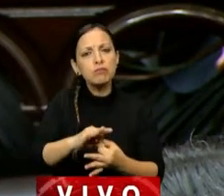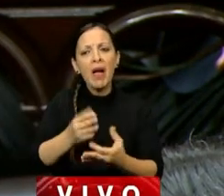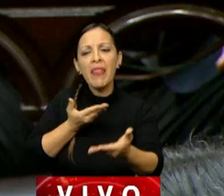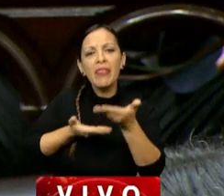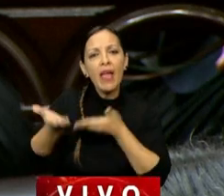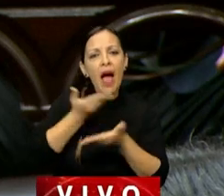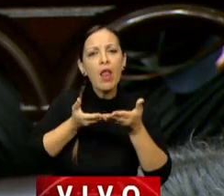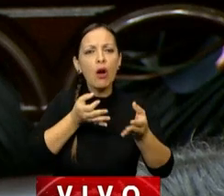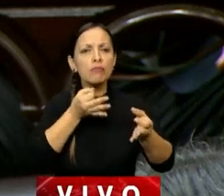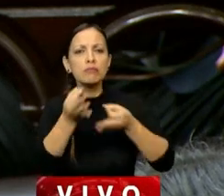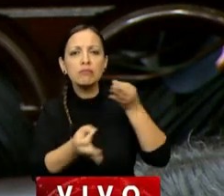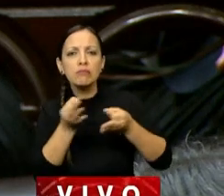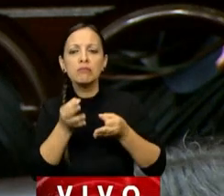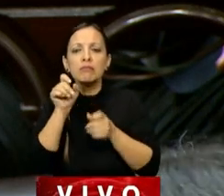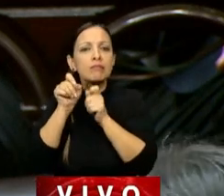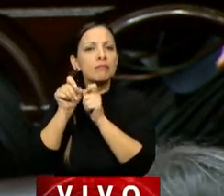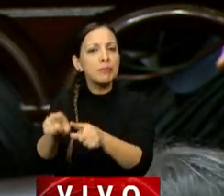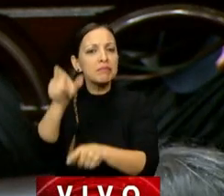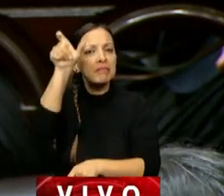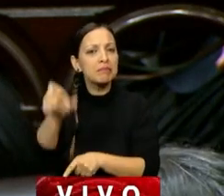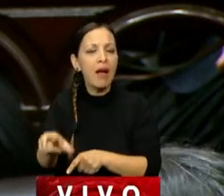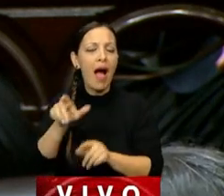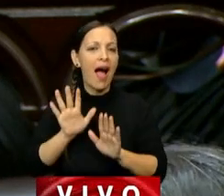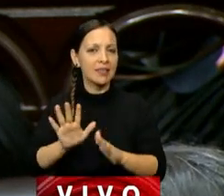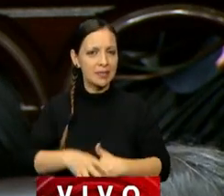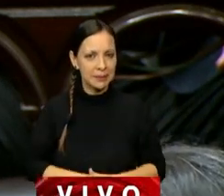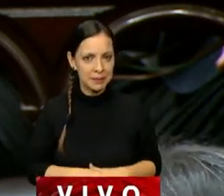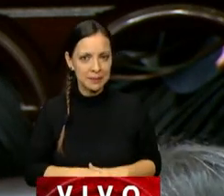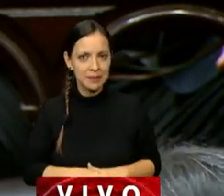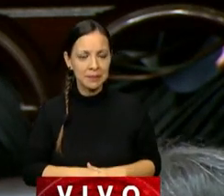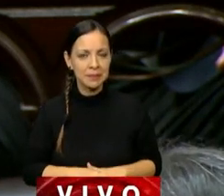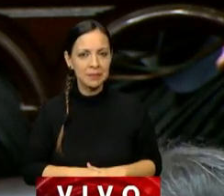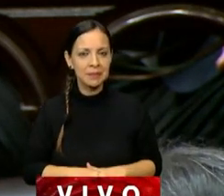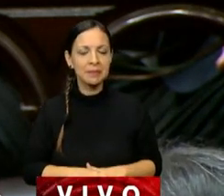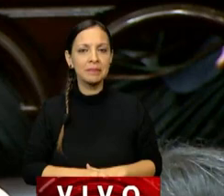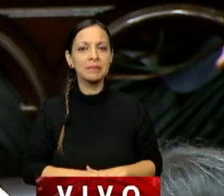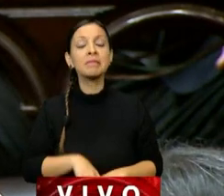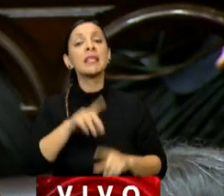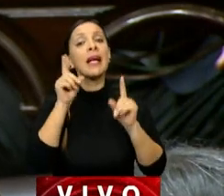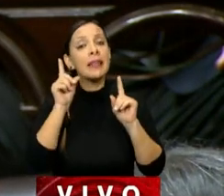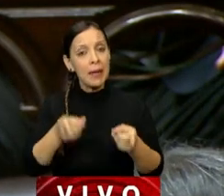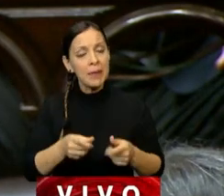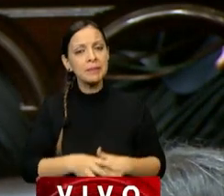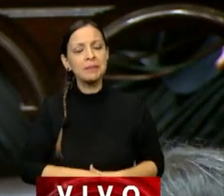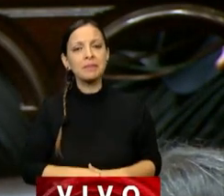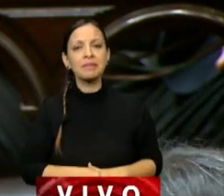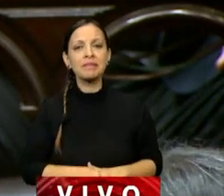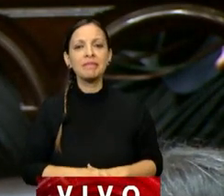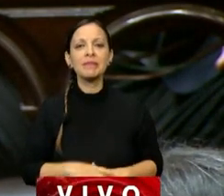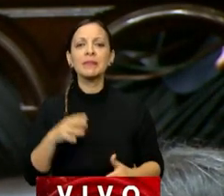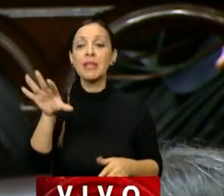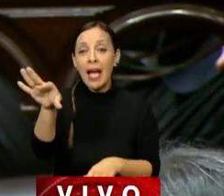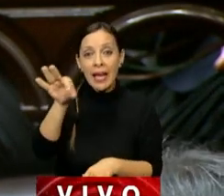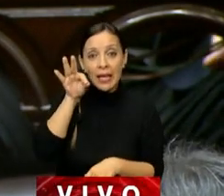diálogo están dentro de sus elementos fundamentales. Venimos también, presidente, a